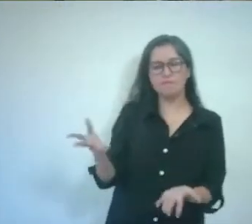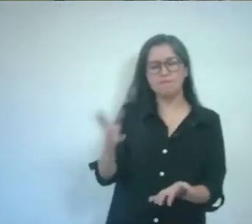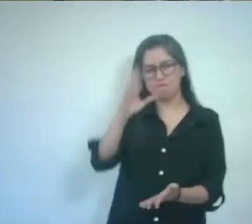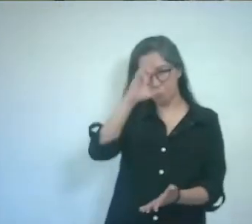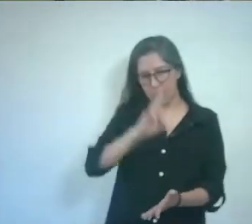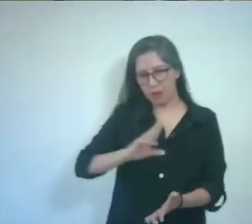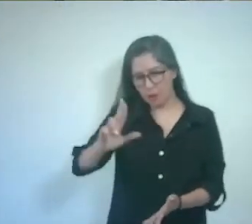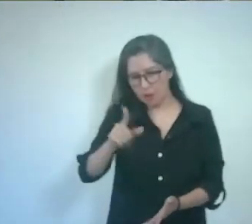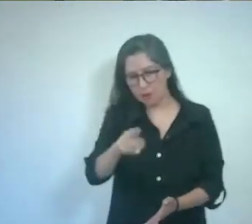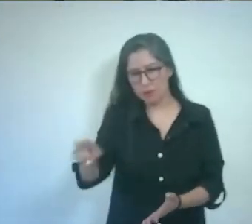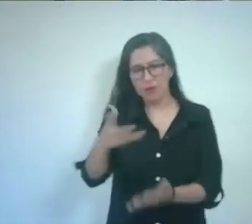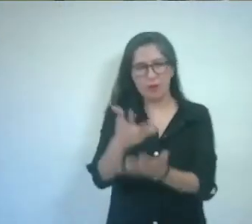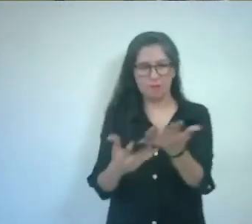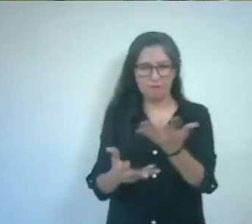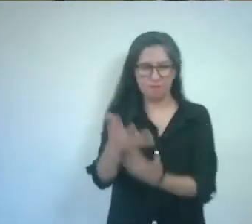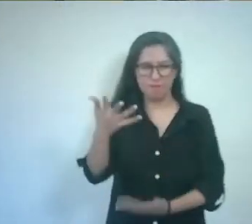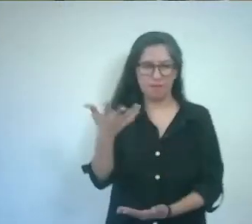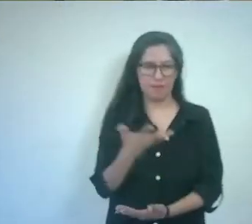cargo.